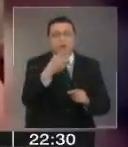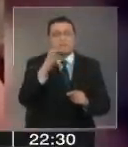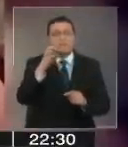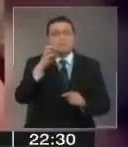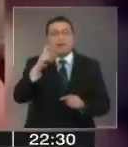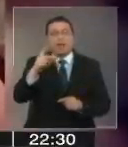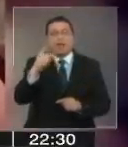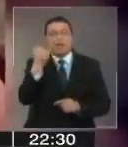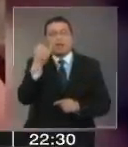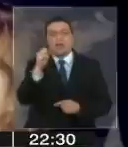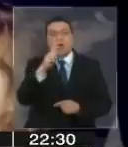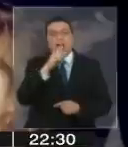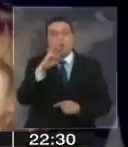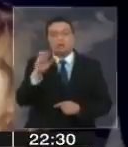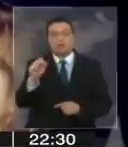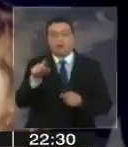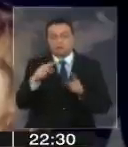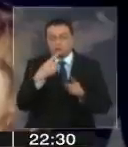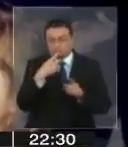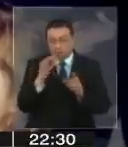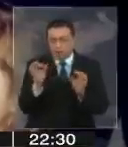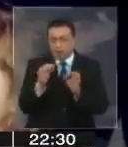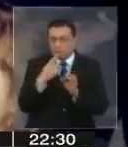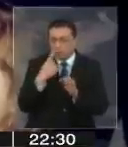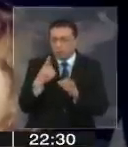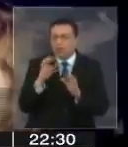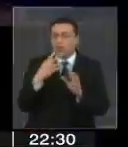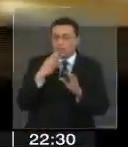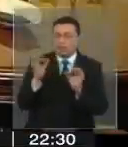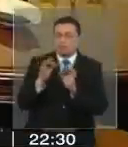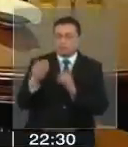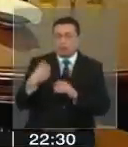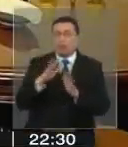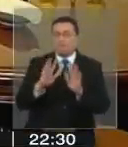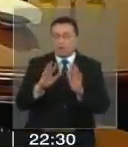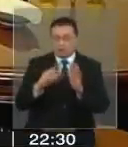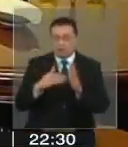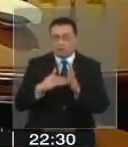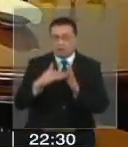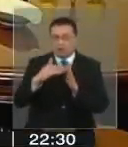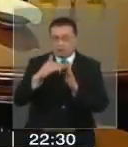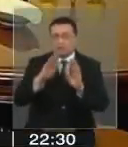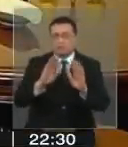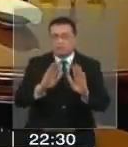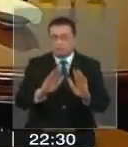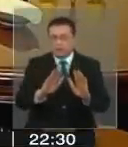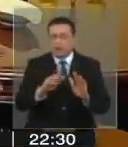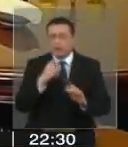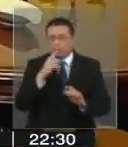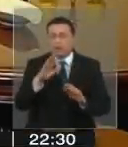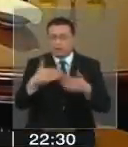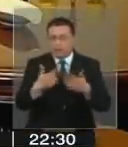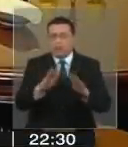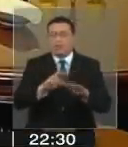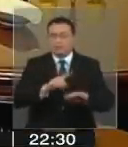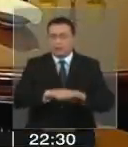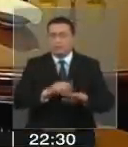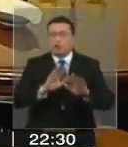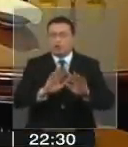pediatra y que nos dijo, ¿sabes qué? Esperemos que siga evolucionando, dale su